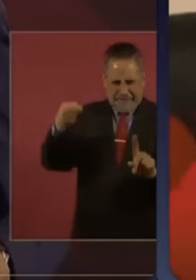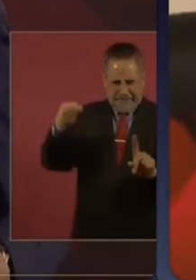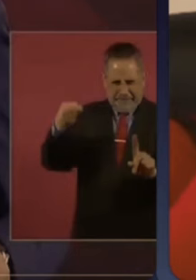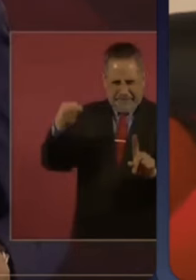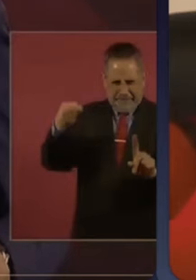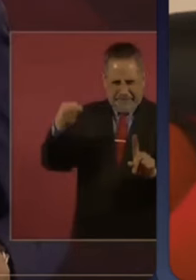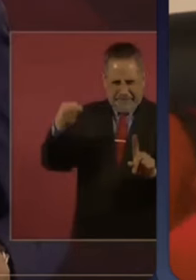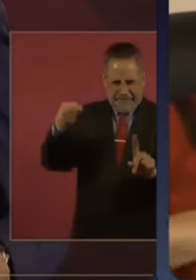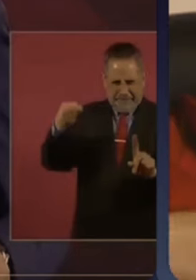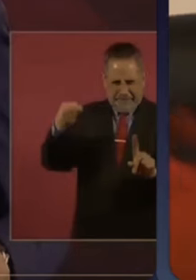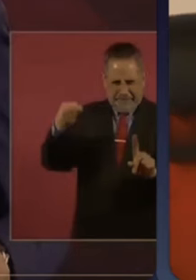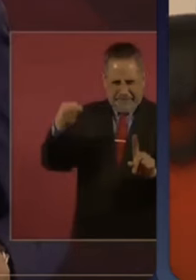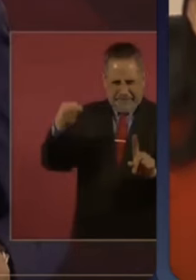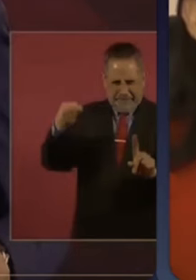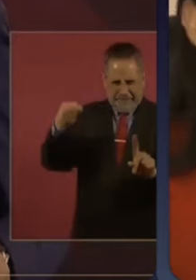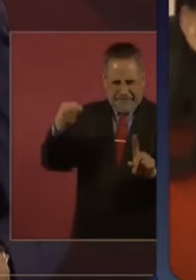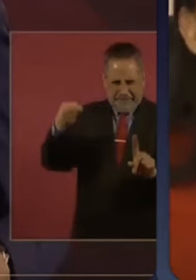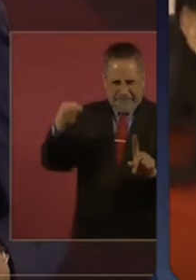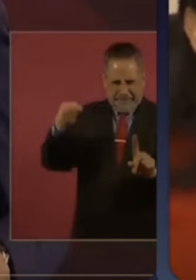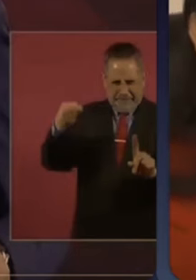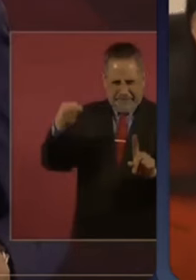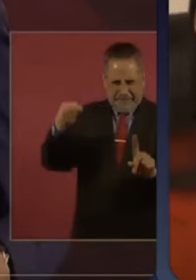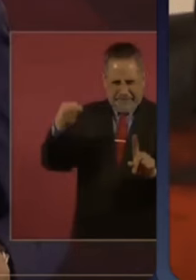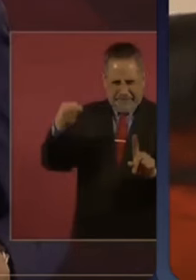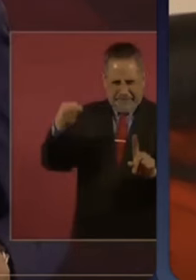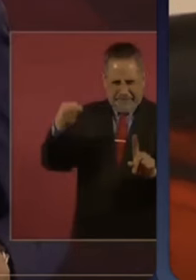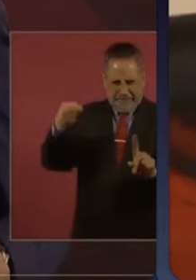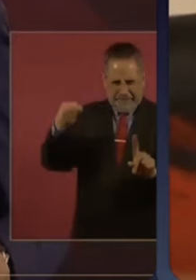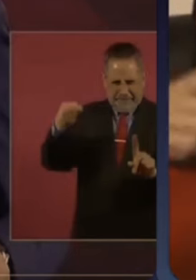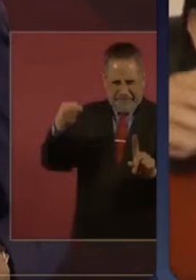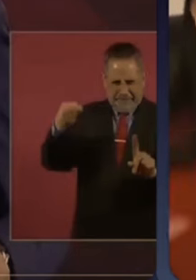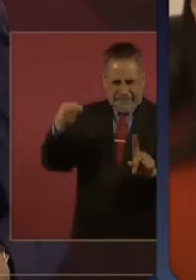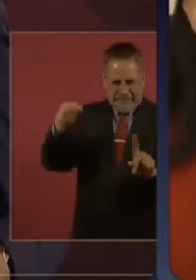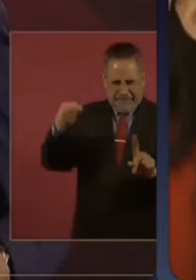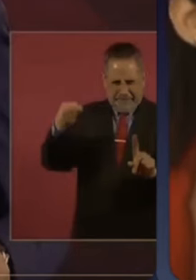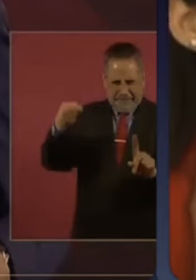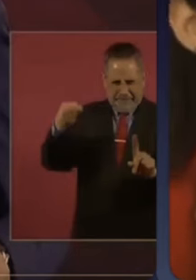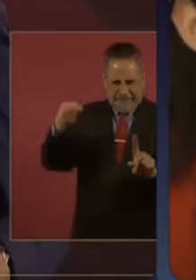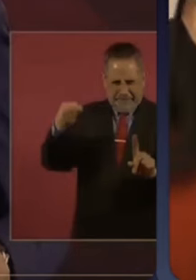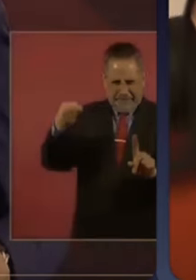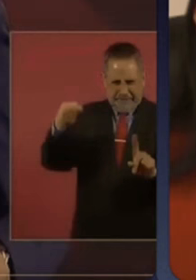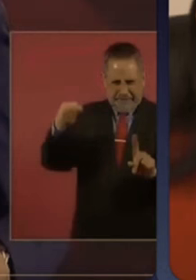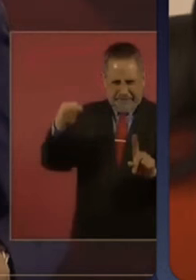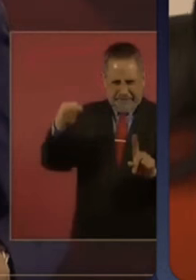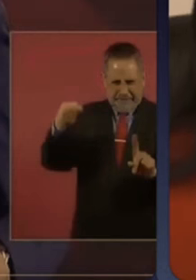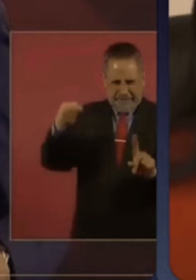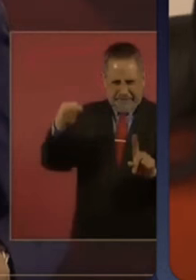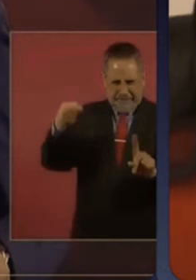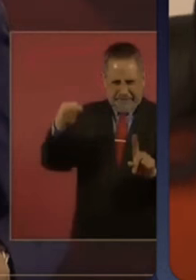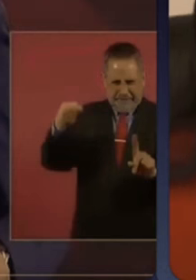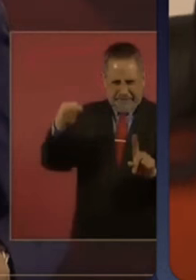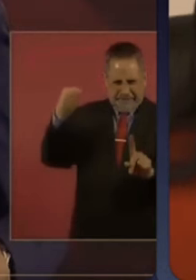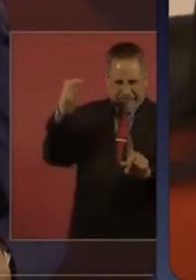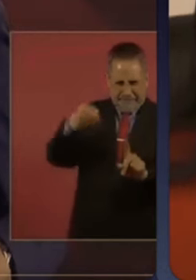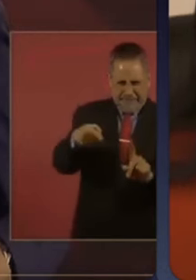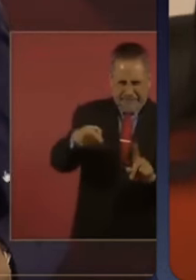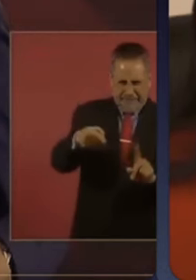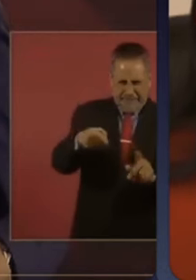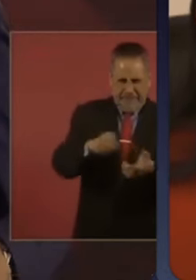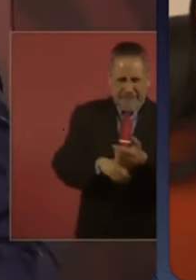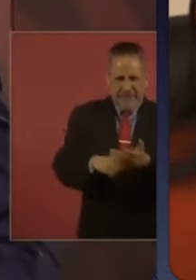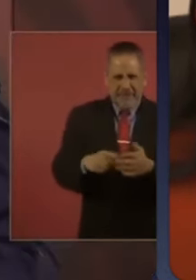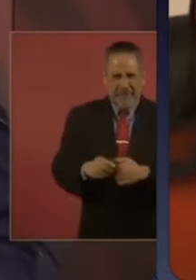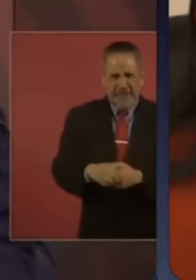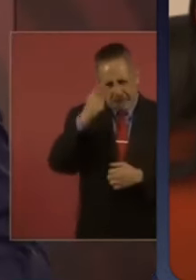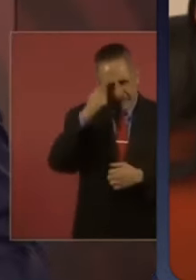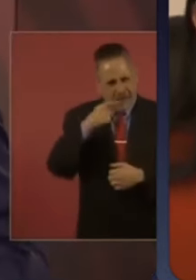un apoyo a nuestros hermanos damnificados de Acapulco. Vamos a escuchar, y dice así. Para